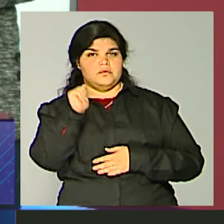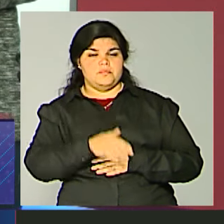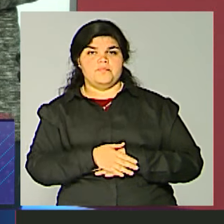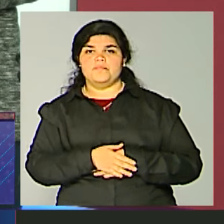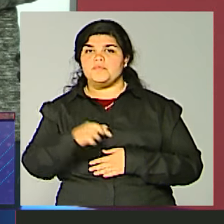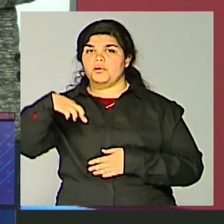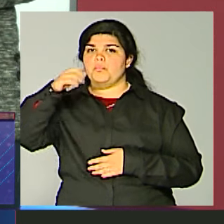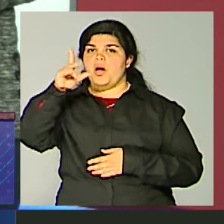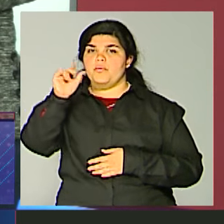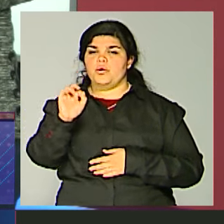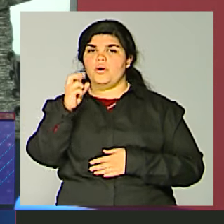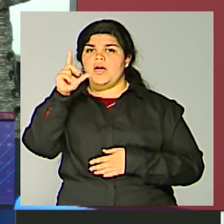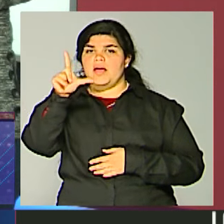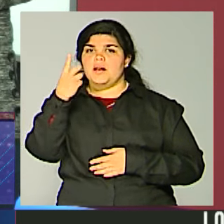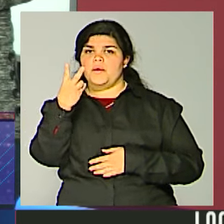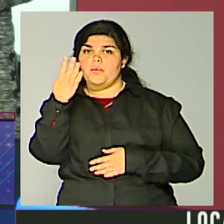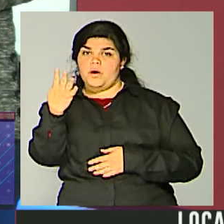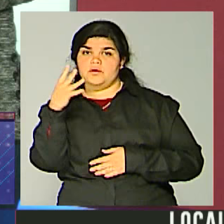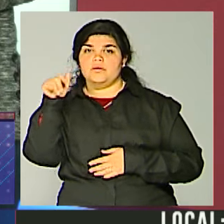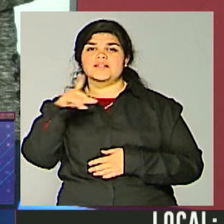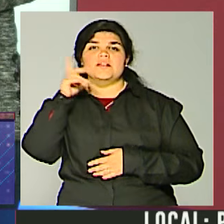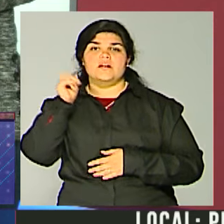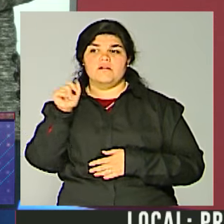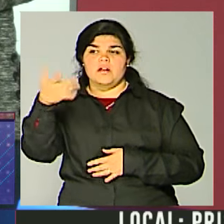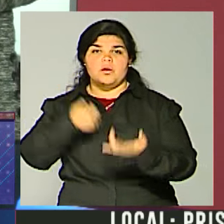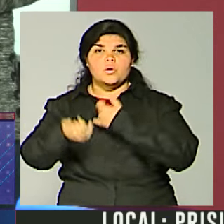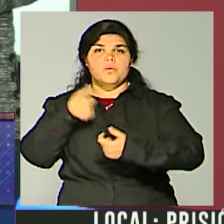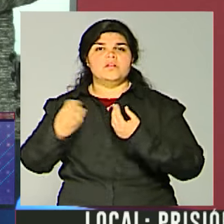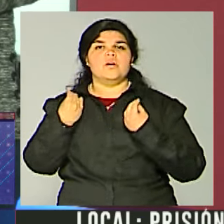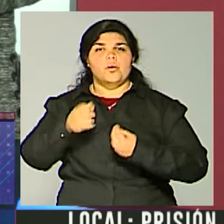Diab, de LB4 San Rafael, dándonos detalles de la jornada de hoy en el juicio contra Julieta Sin.